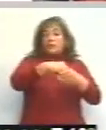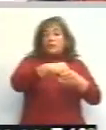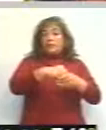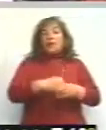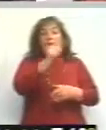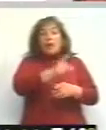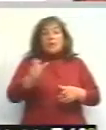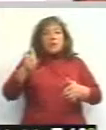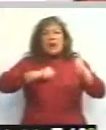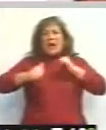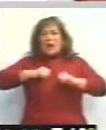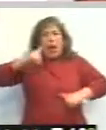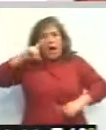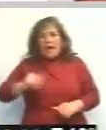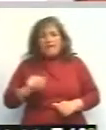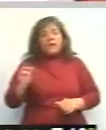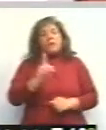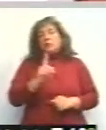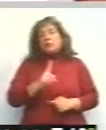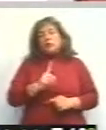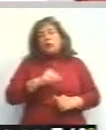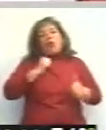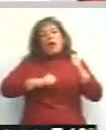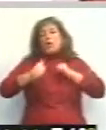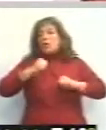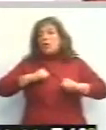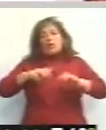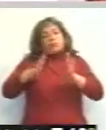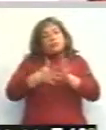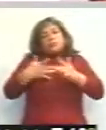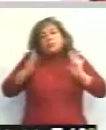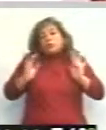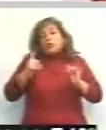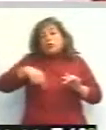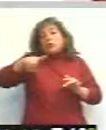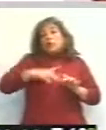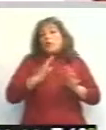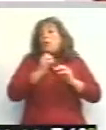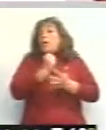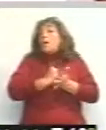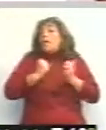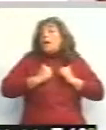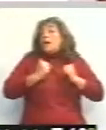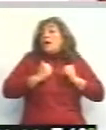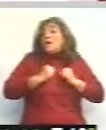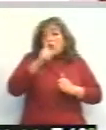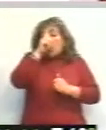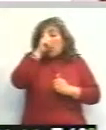o todas lesiones leves? No, todas lesiones leves hasta el momento. Nosotros estamos aguardando obviamente el último informe médico desde el